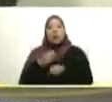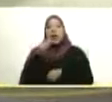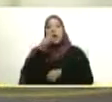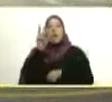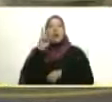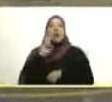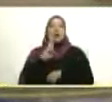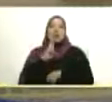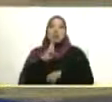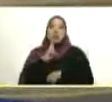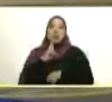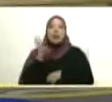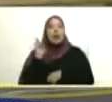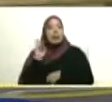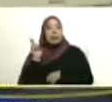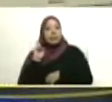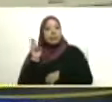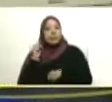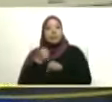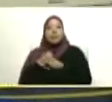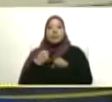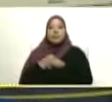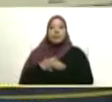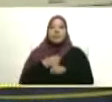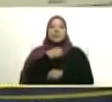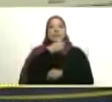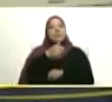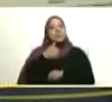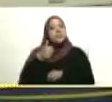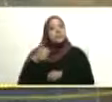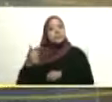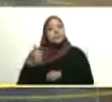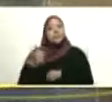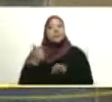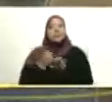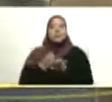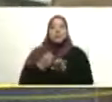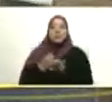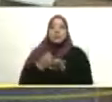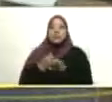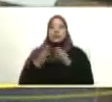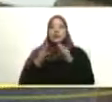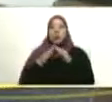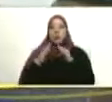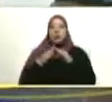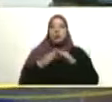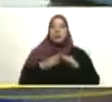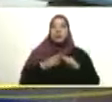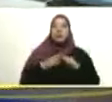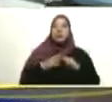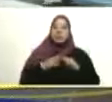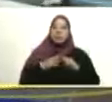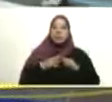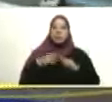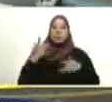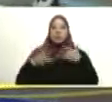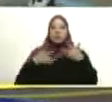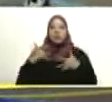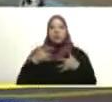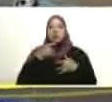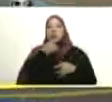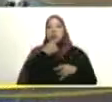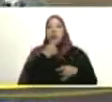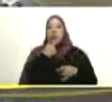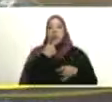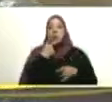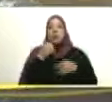potable, su gas directo a cada uno de sus apartamentos, casas de este complejo de urbanismo Doña Rosa, que